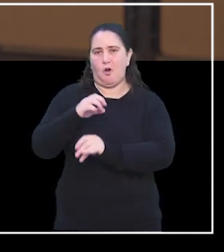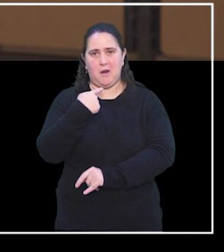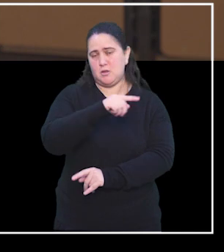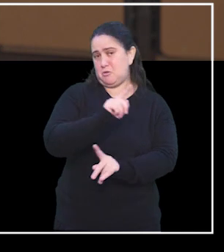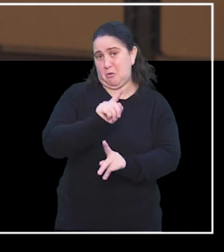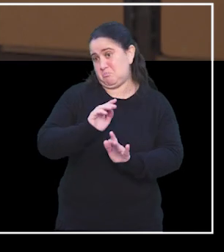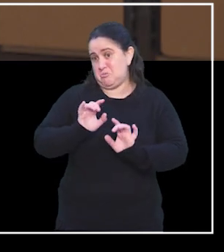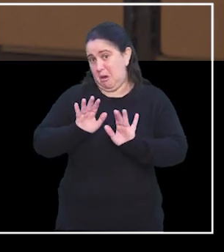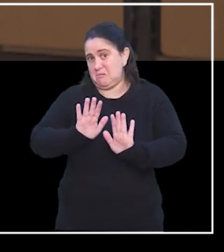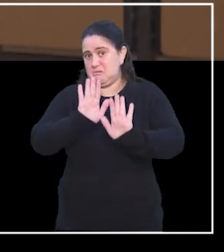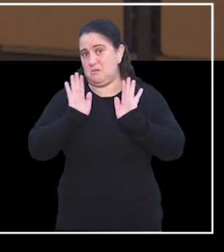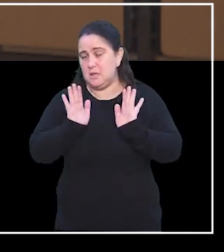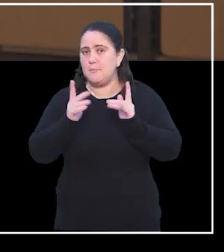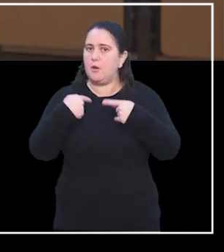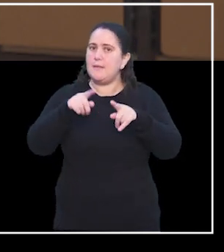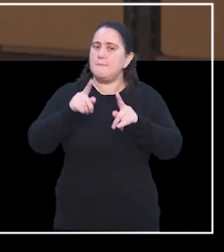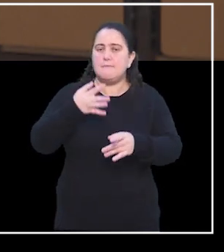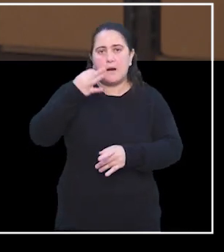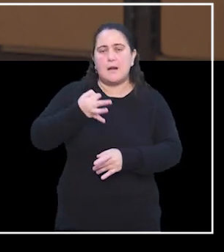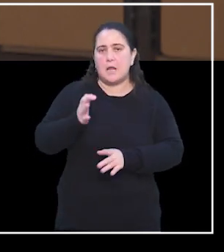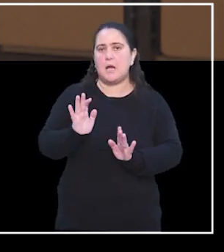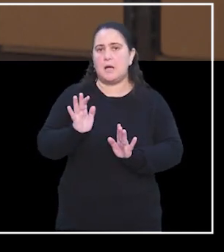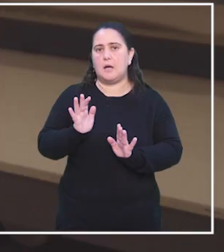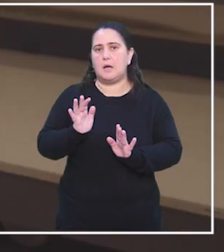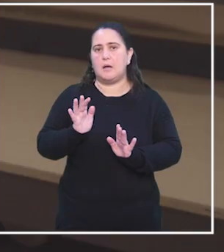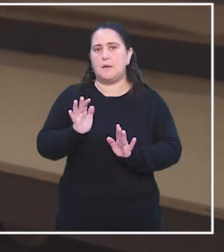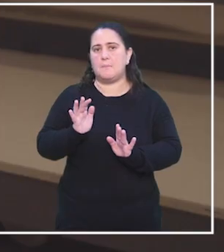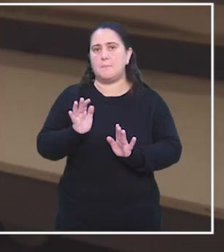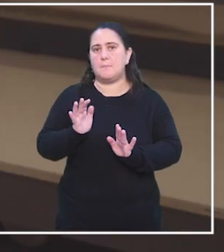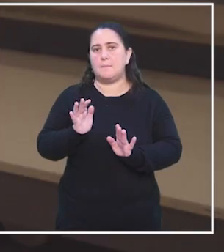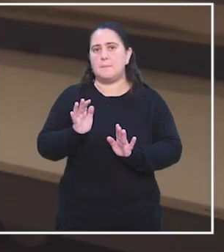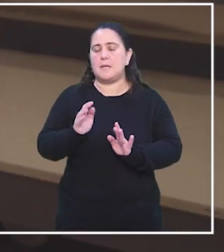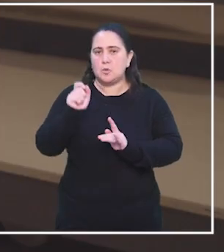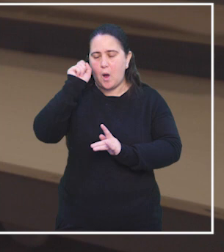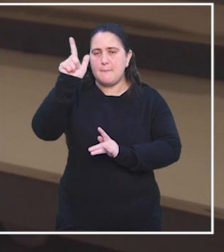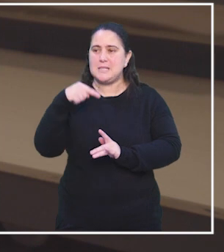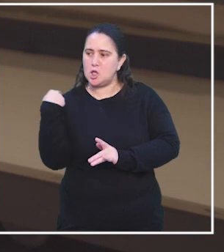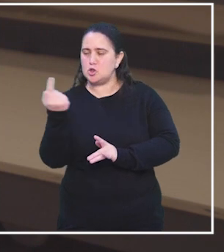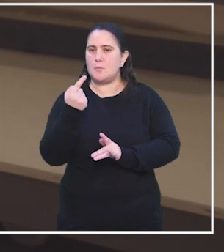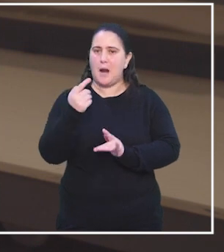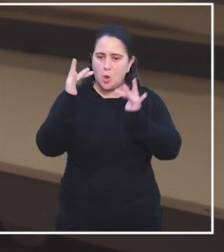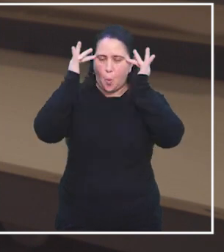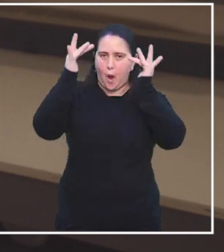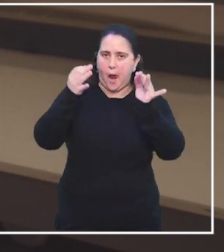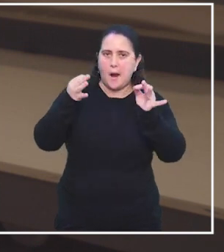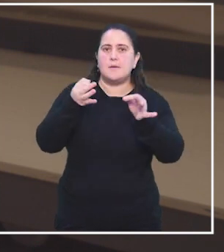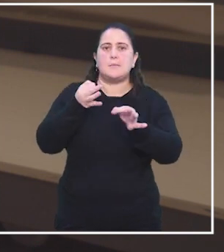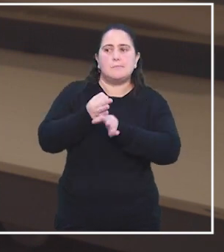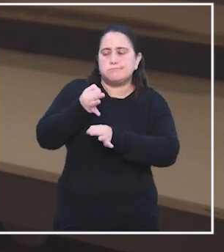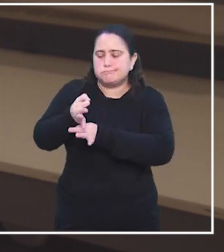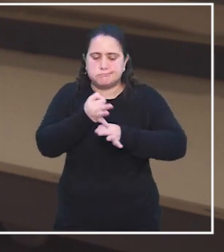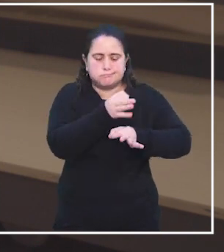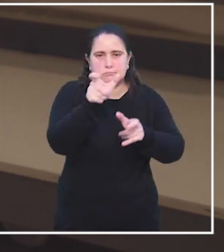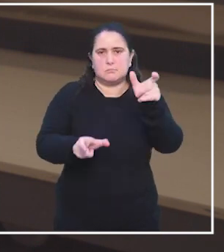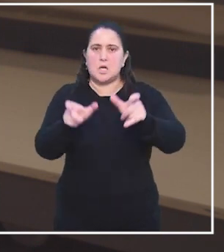es un hecho, pero también es verdad que nuestra capacidad de educar a las